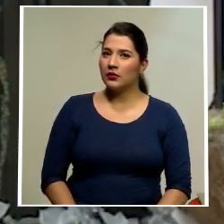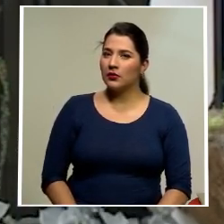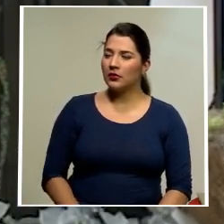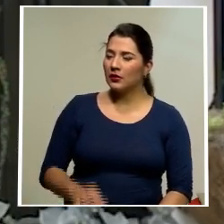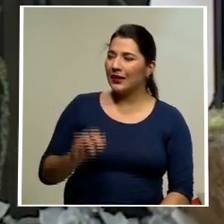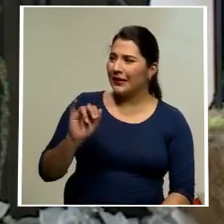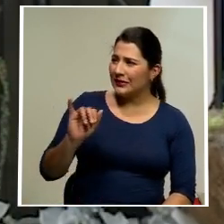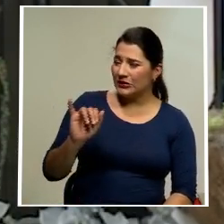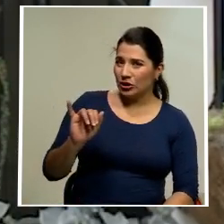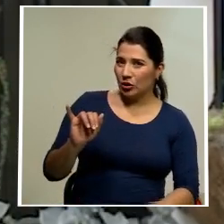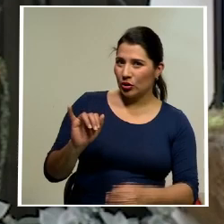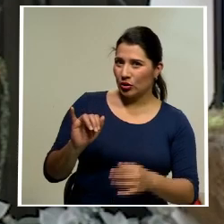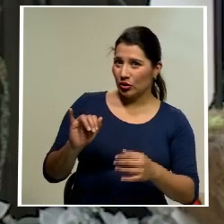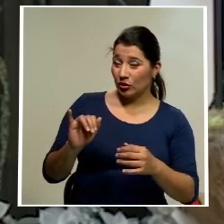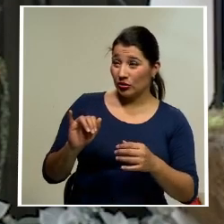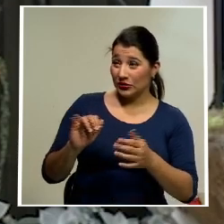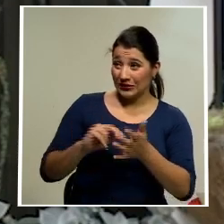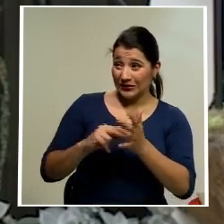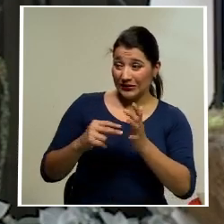Claro.